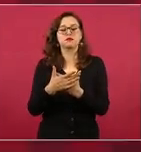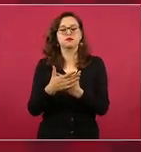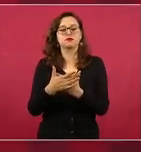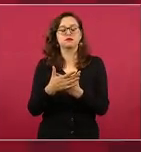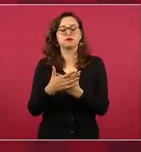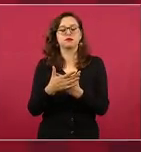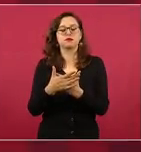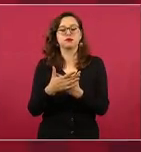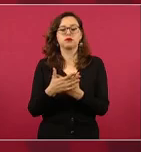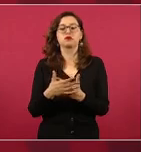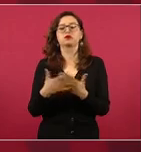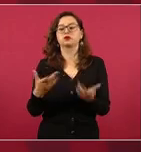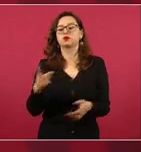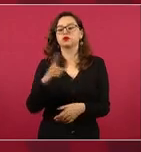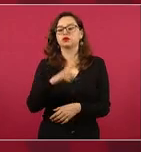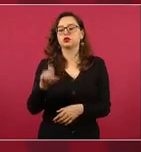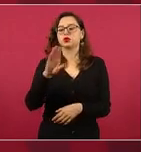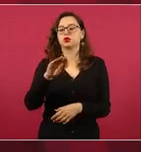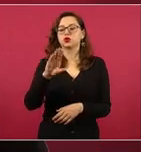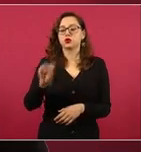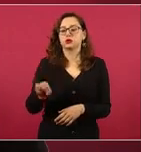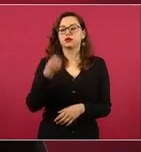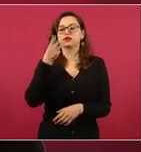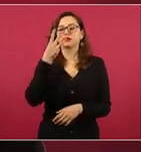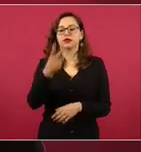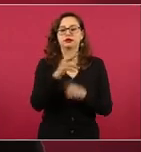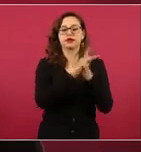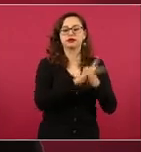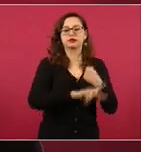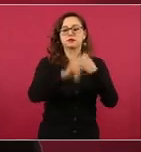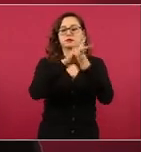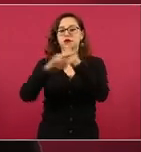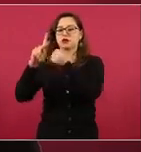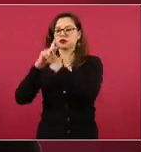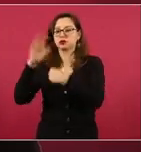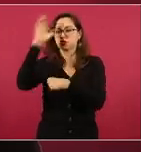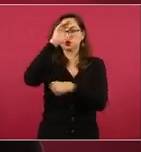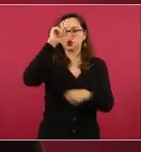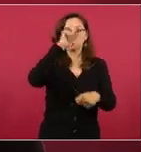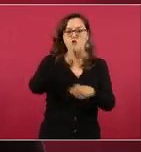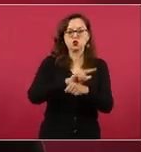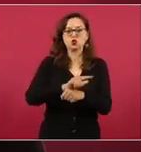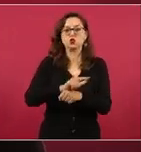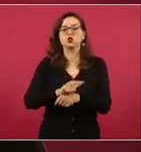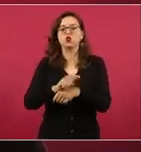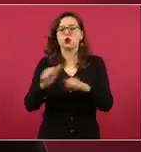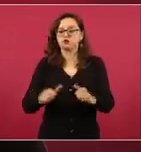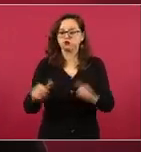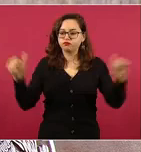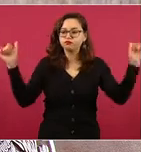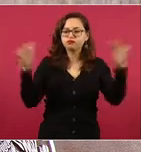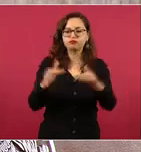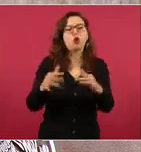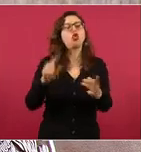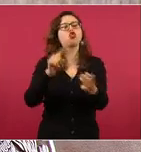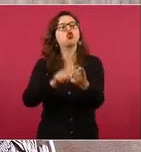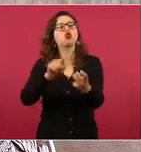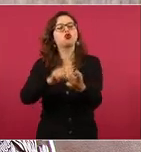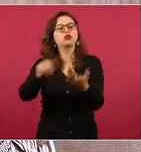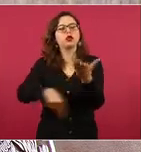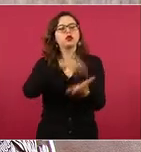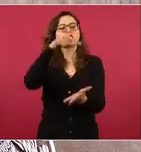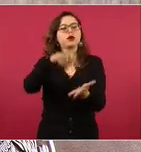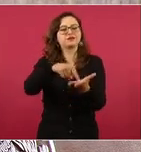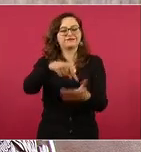reunión de 193 ministros de cultura del mundo en México, que se realizará después de 40 años, que no hay un